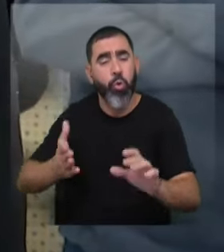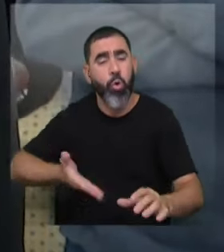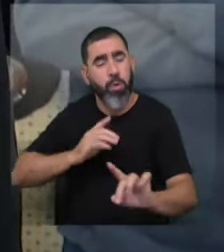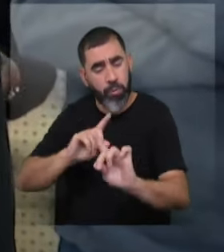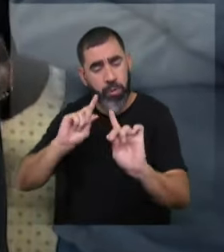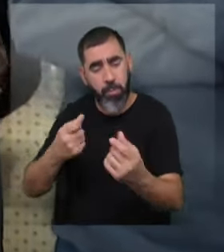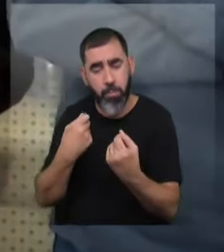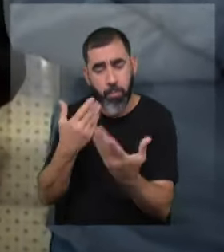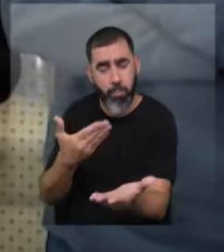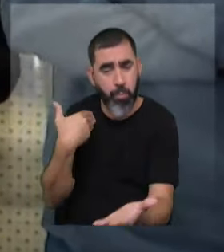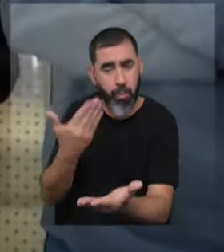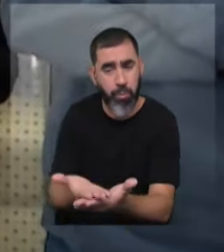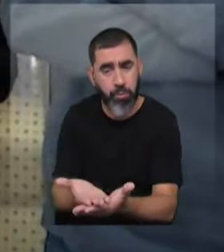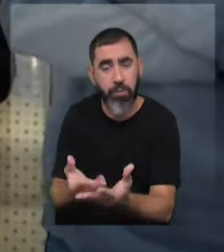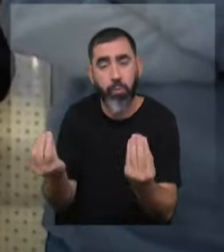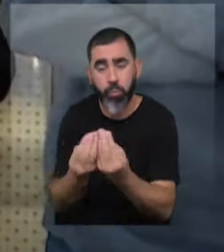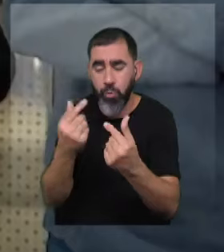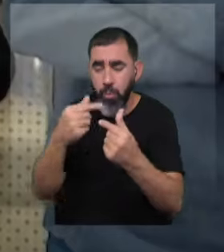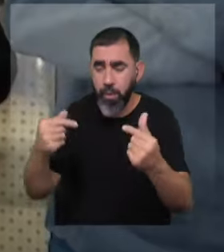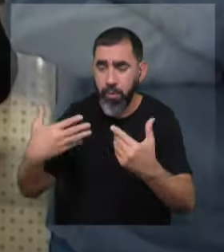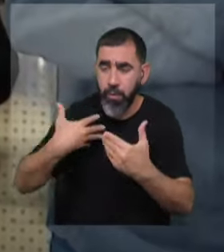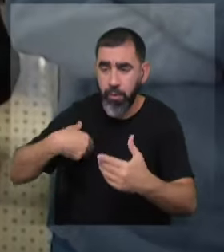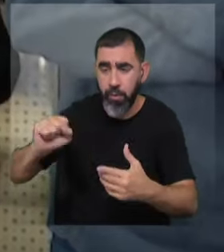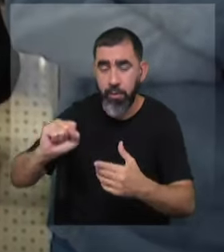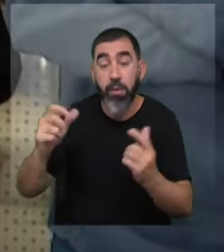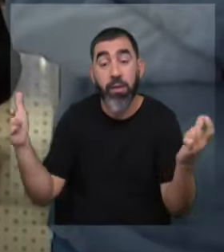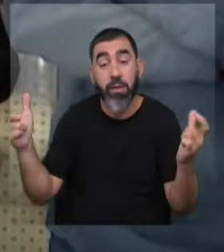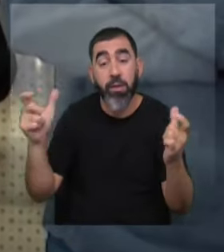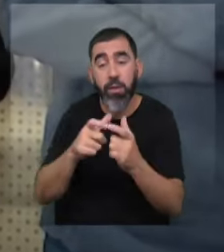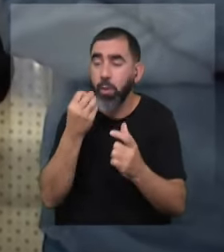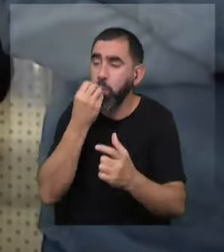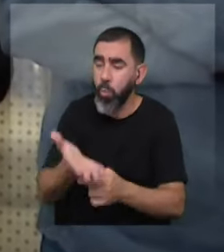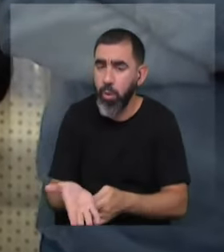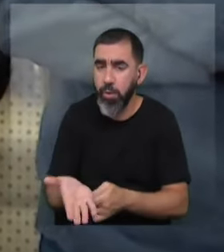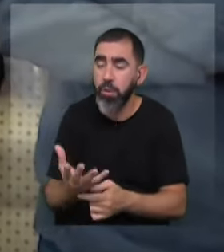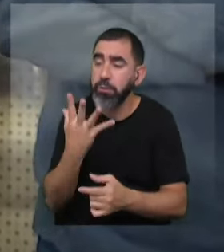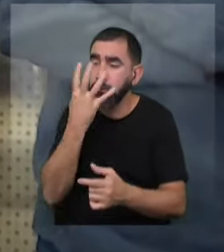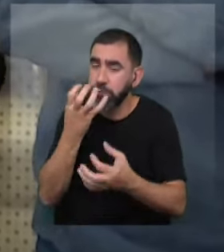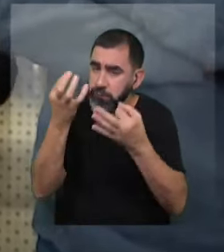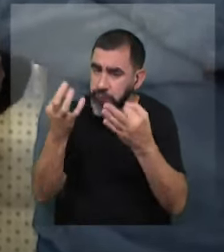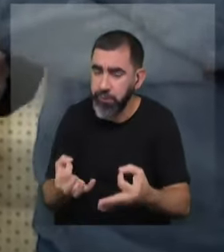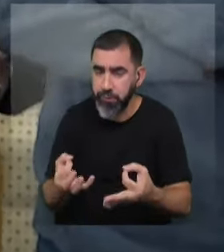hacer propuestas. Así que me llevo bastante material y una reunión muy buena, muy seria,